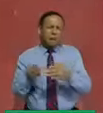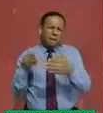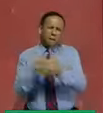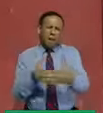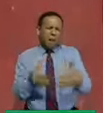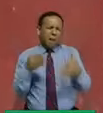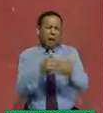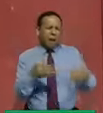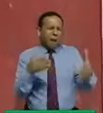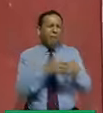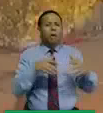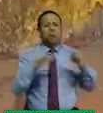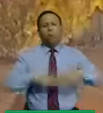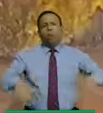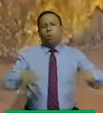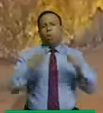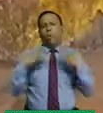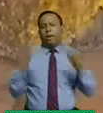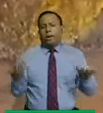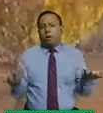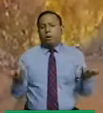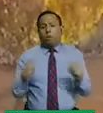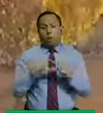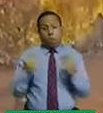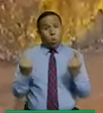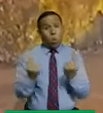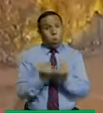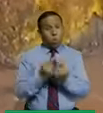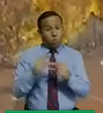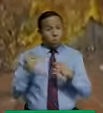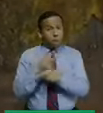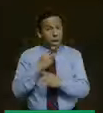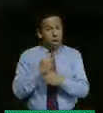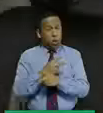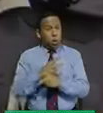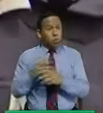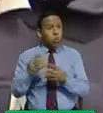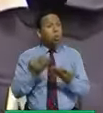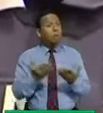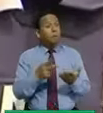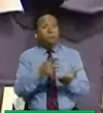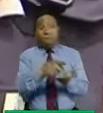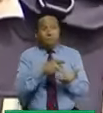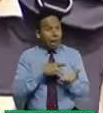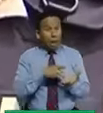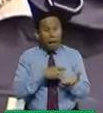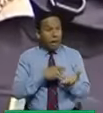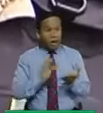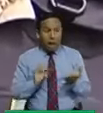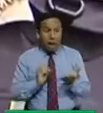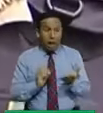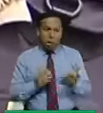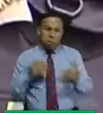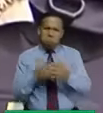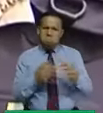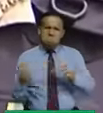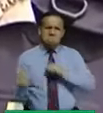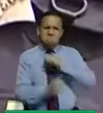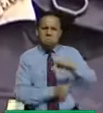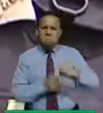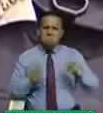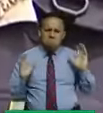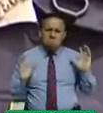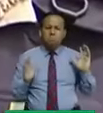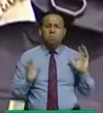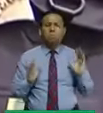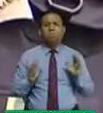Guayaquil, los amedrentamientos por parte de los denominados vacunadores. Sí, efectivamente está migrando a este distrito de policía,